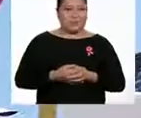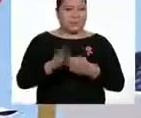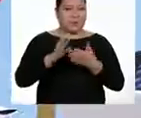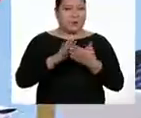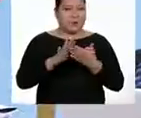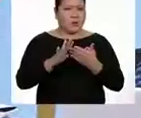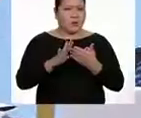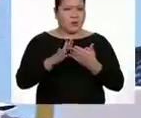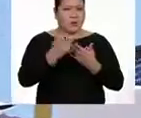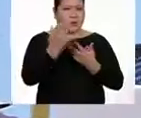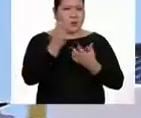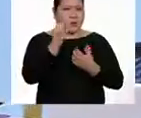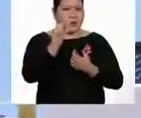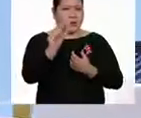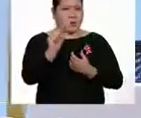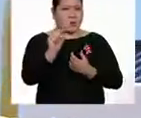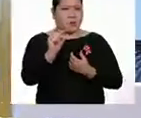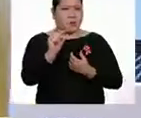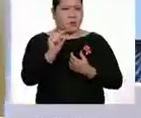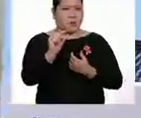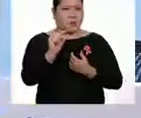Perdón, esperen un segundo.